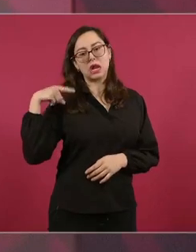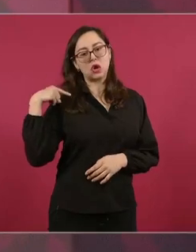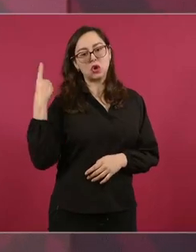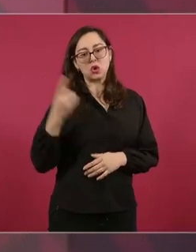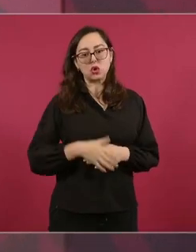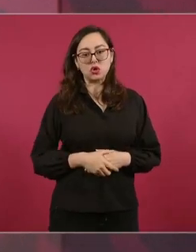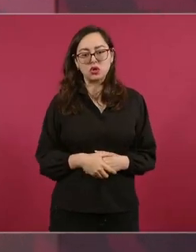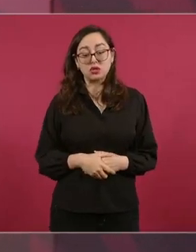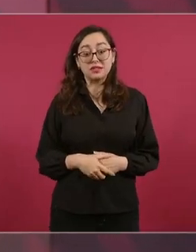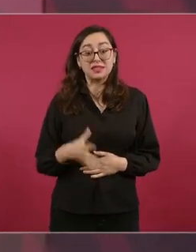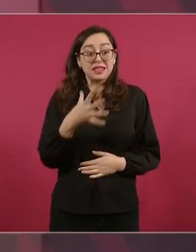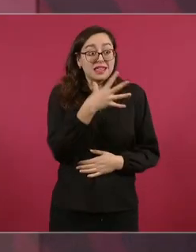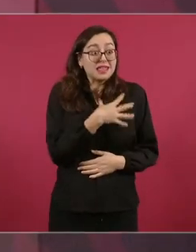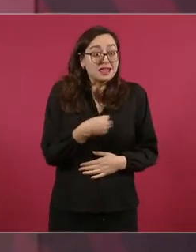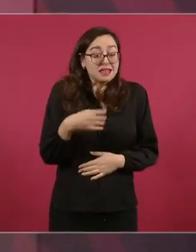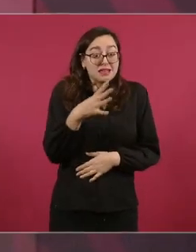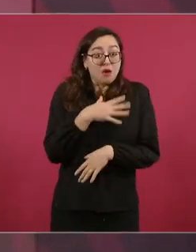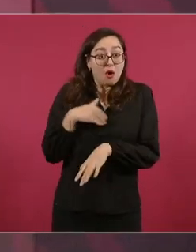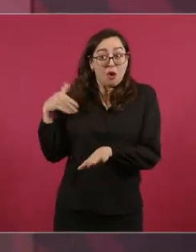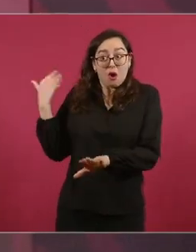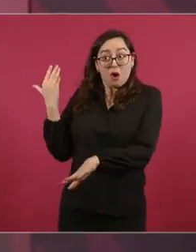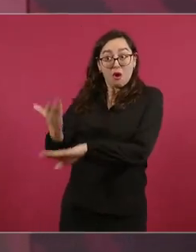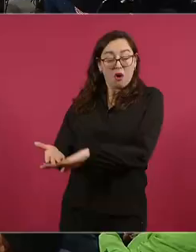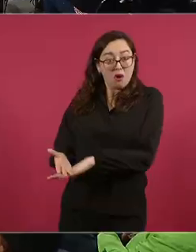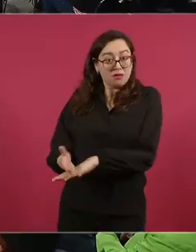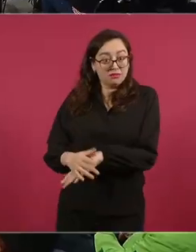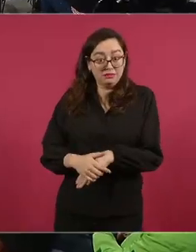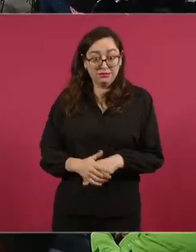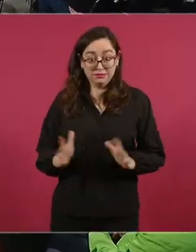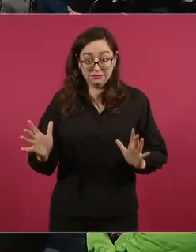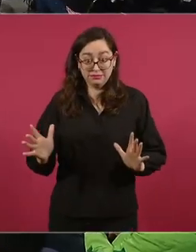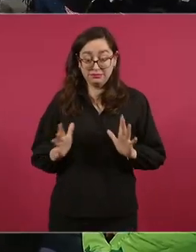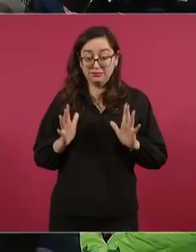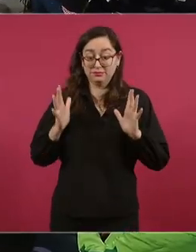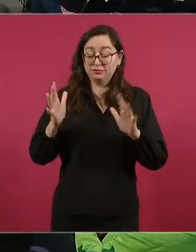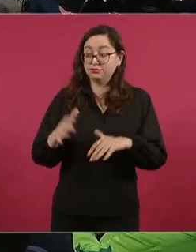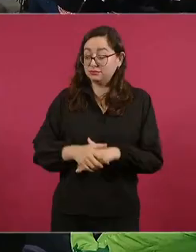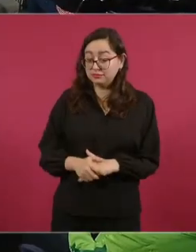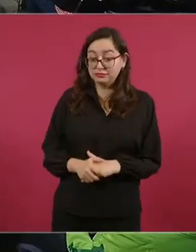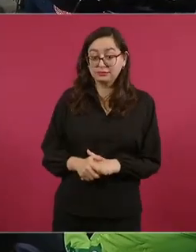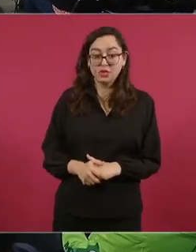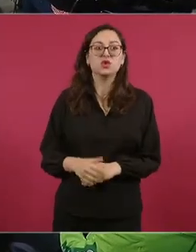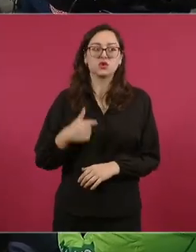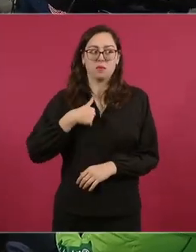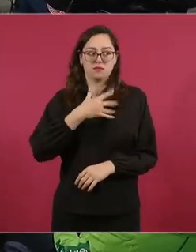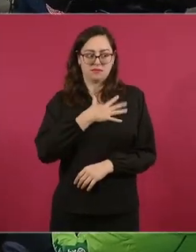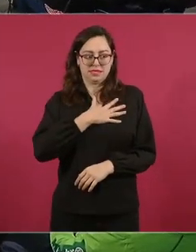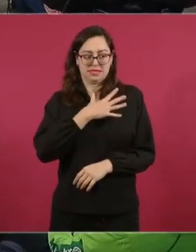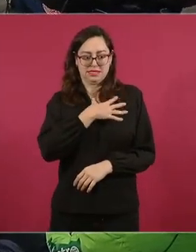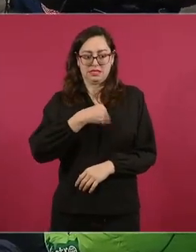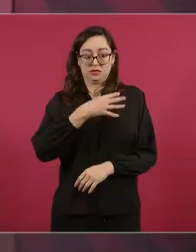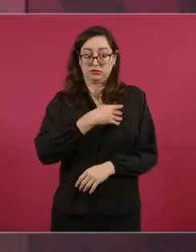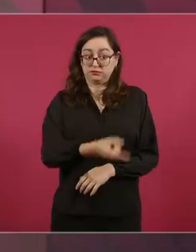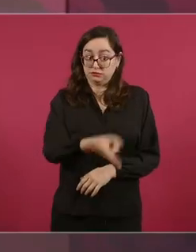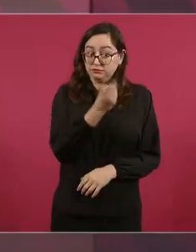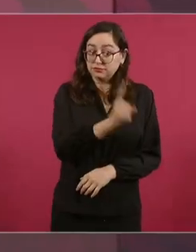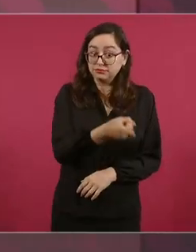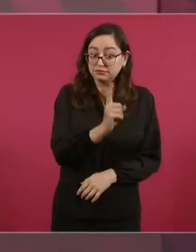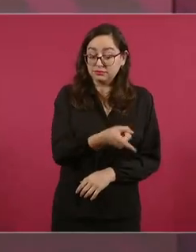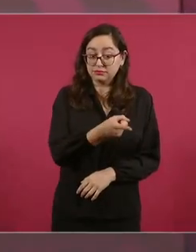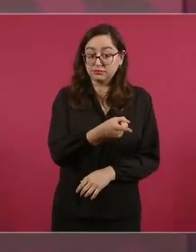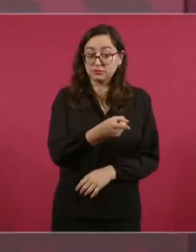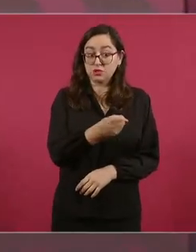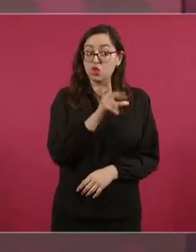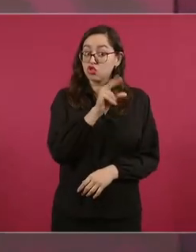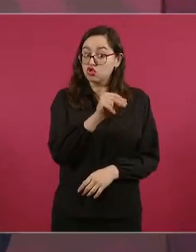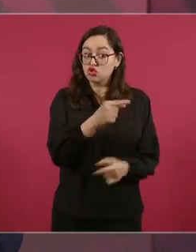Imagínense eso. Entonces, ya mis hijos los tengo presidente, sentenciados que los voy a venir